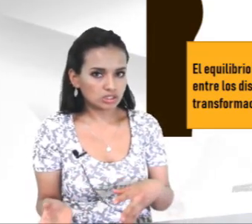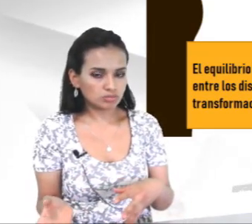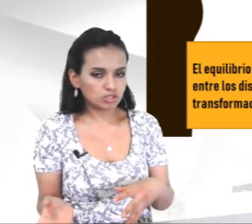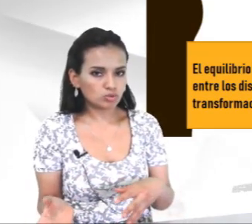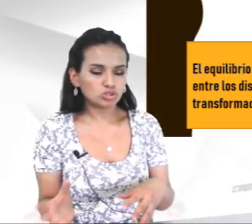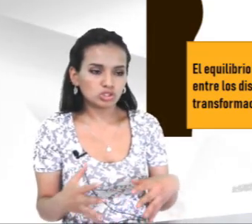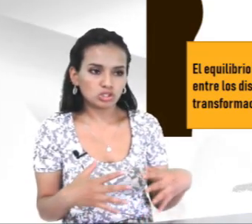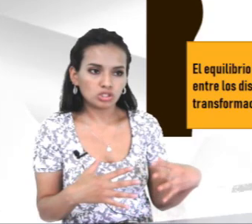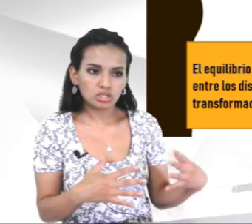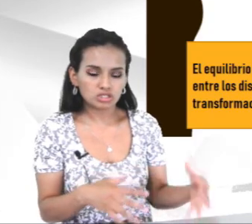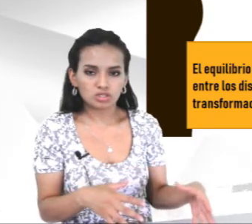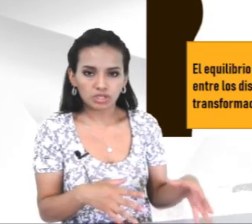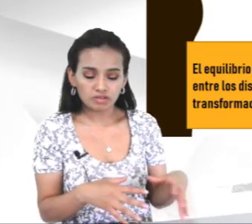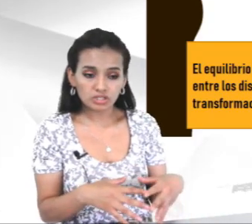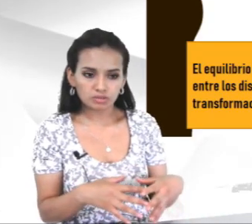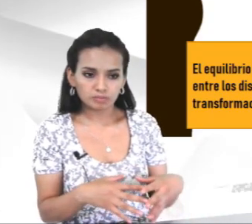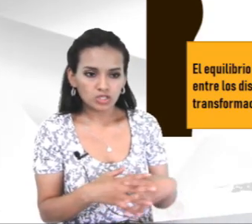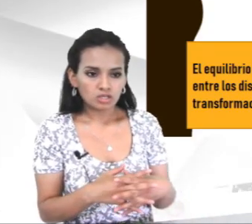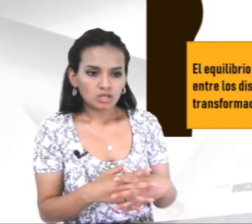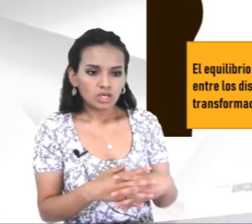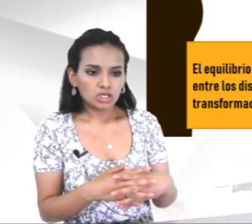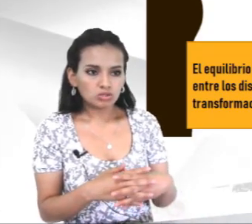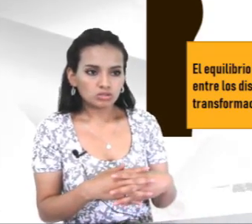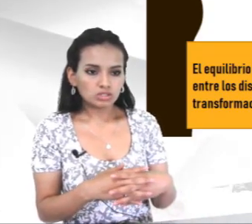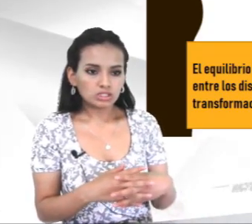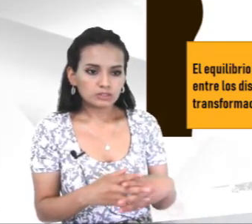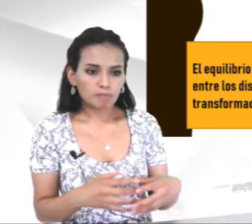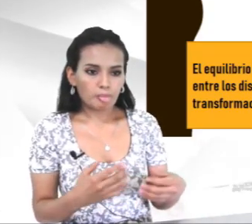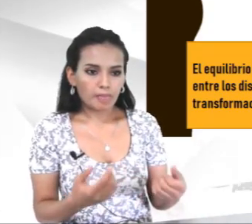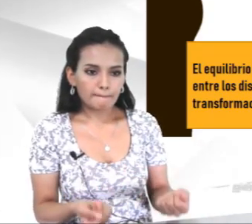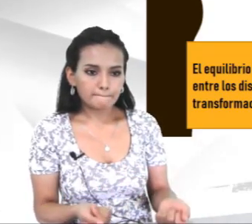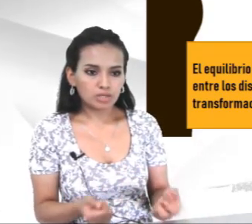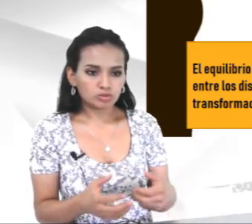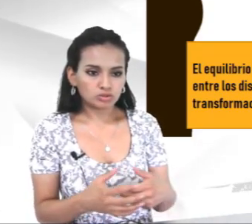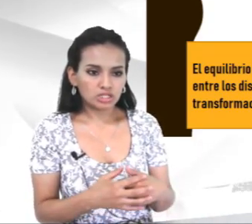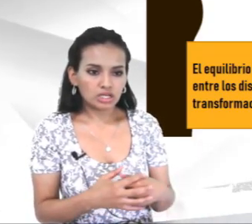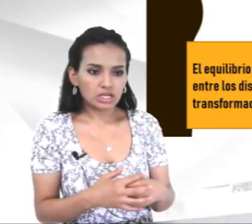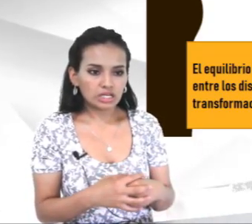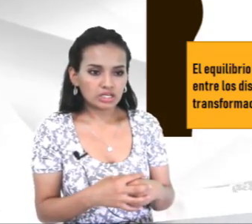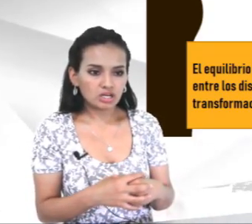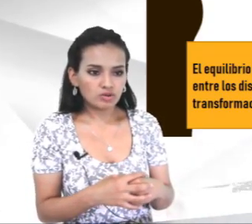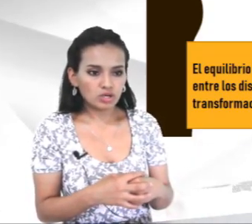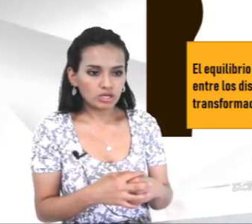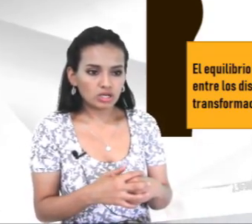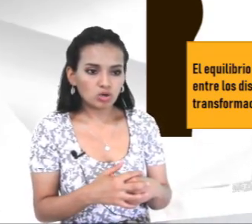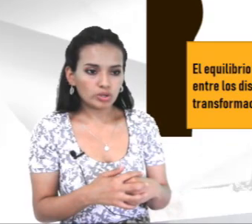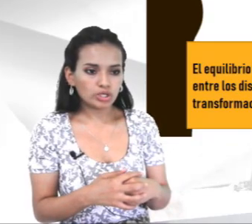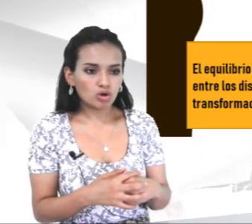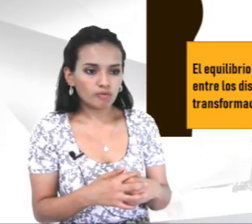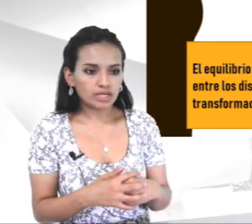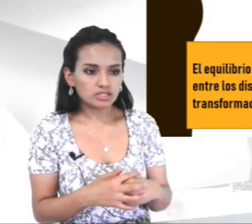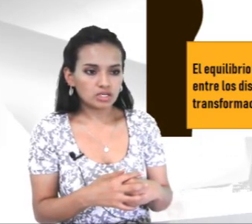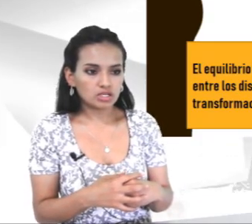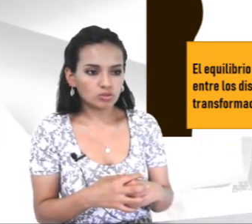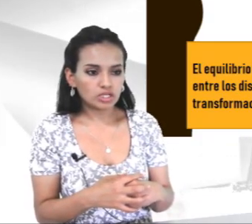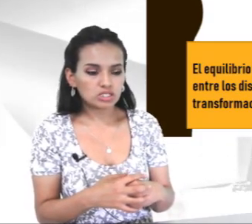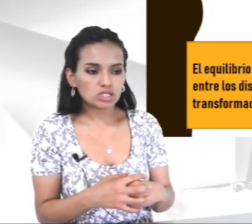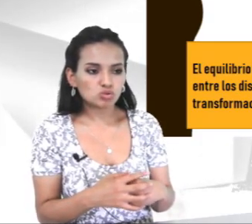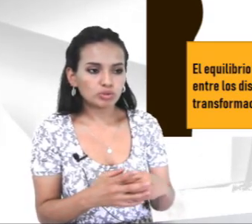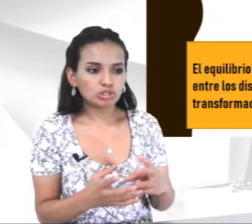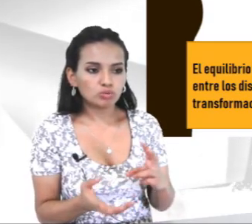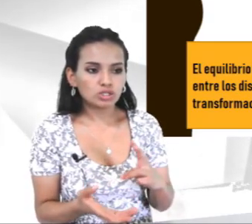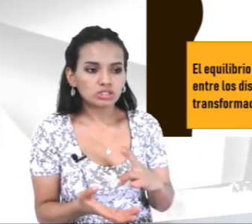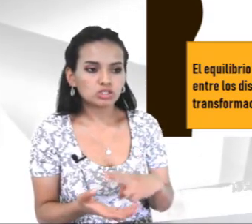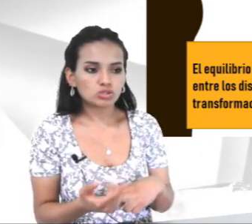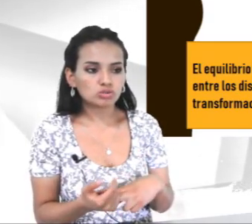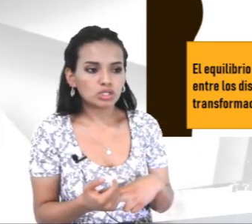seres vivos y el sistema que habitan entonces vemos que el equilibrio ecológico o balance de la naturaleza